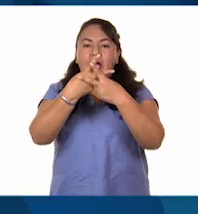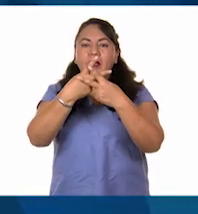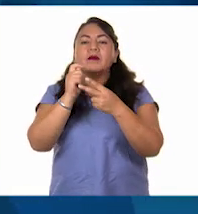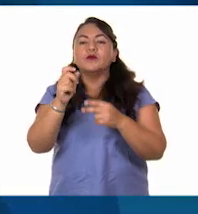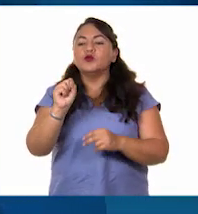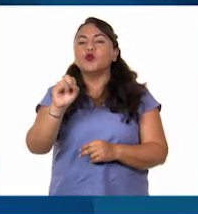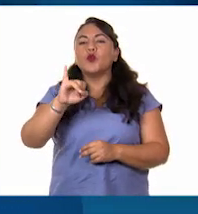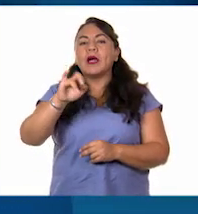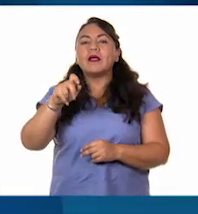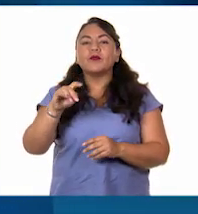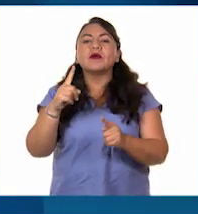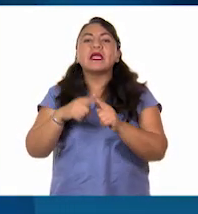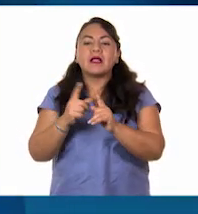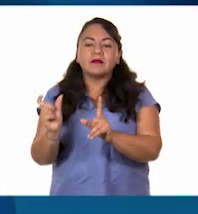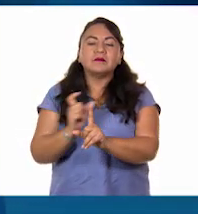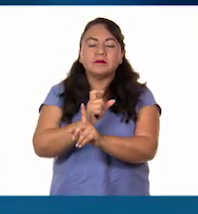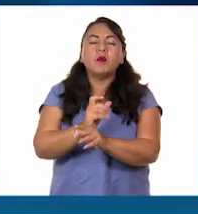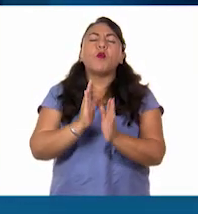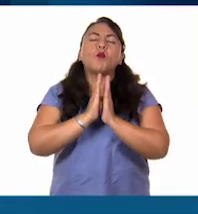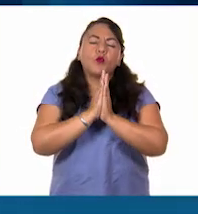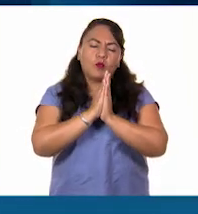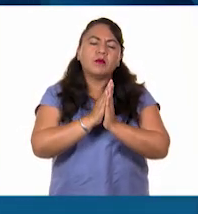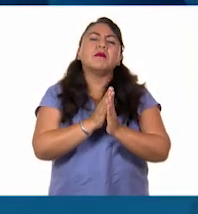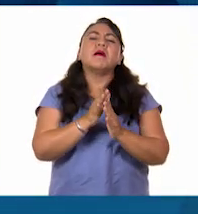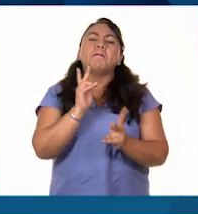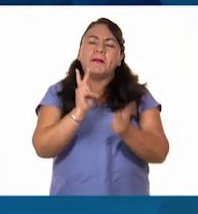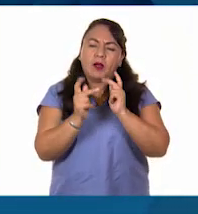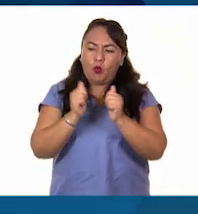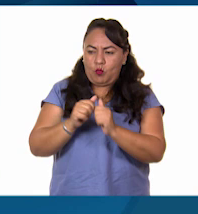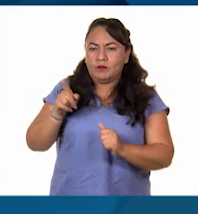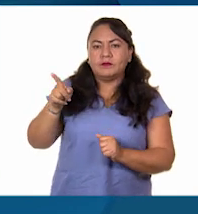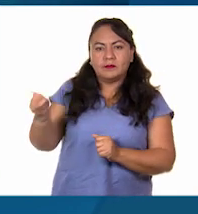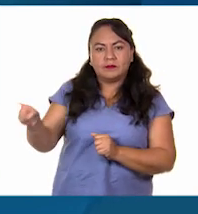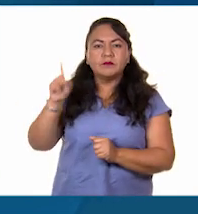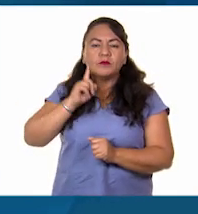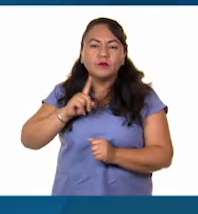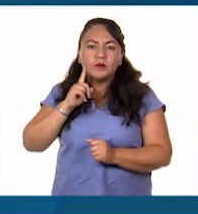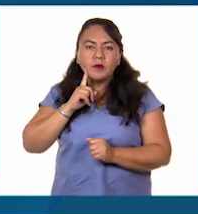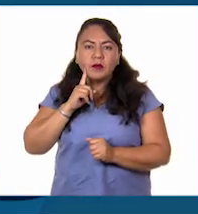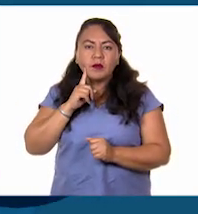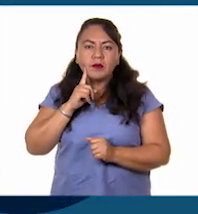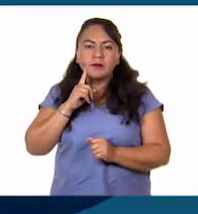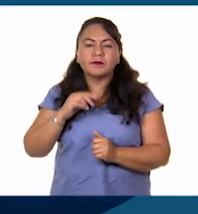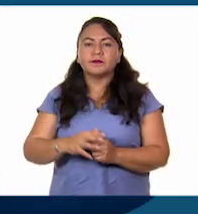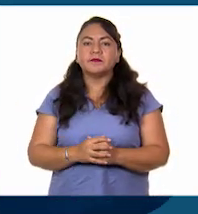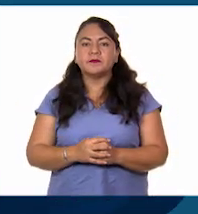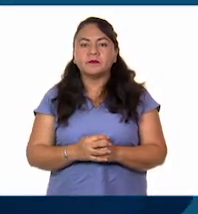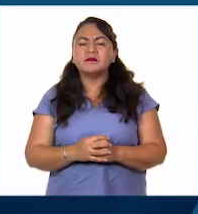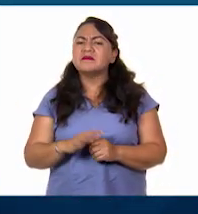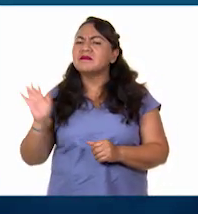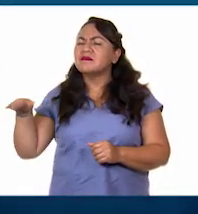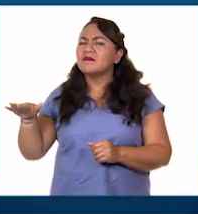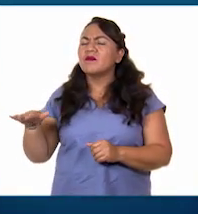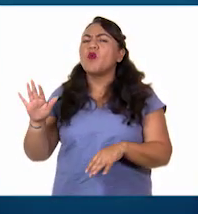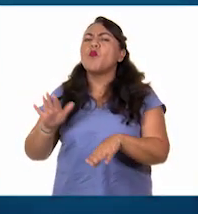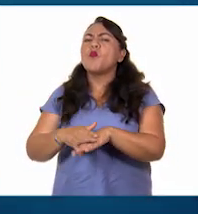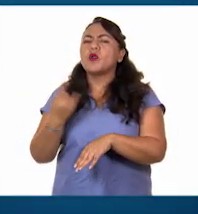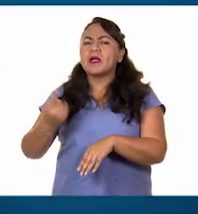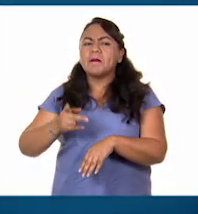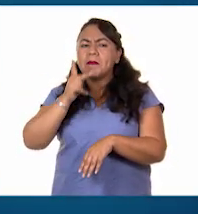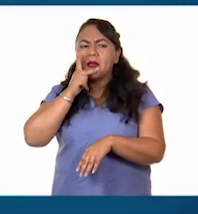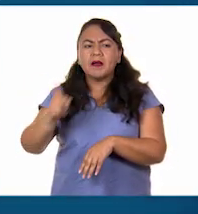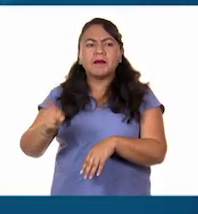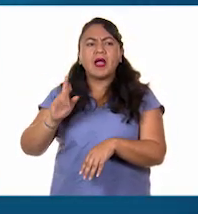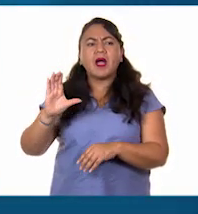realiza. Por favor, platica con ella. Pero, profesor, no me queda claro por qué la palabra